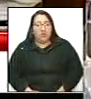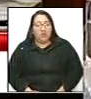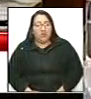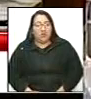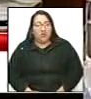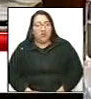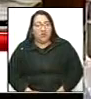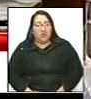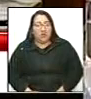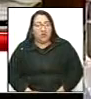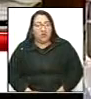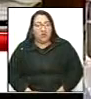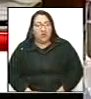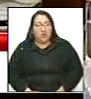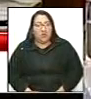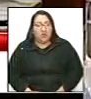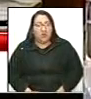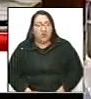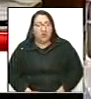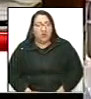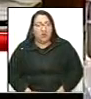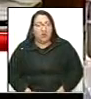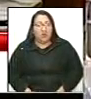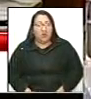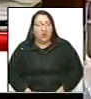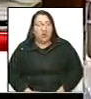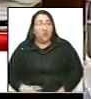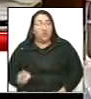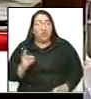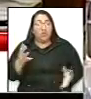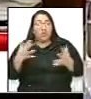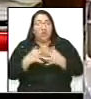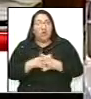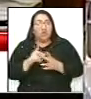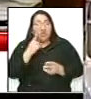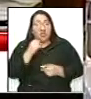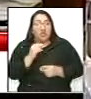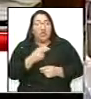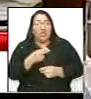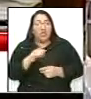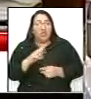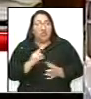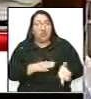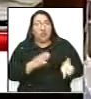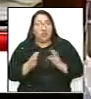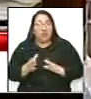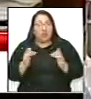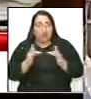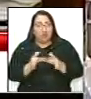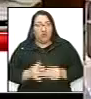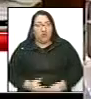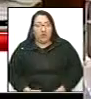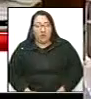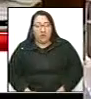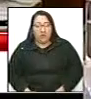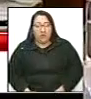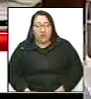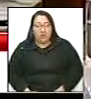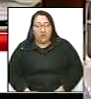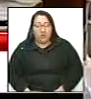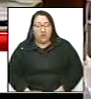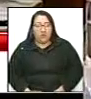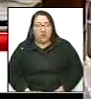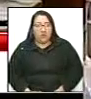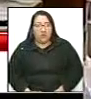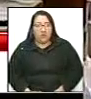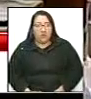miente. No solamente para ocultar su relación con el señor Inostroza, que lo llevaría a la parte vinculable con los cuellos blancos, sino